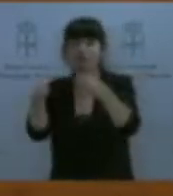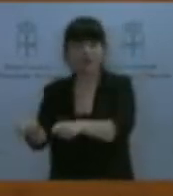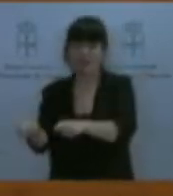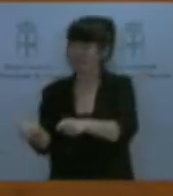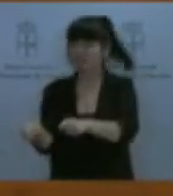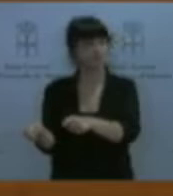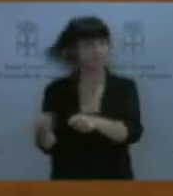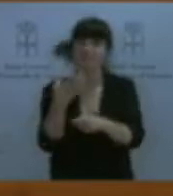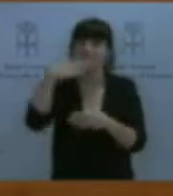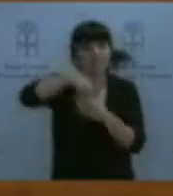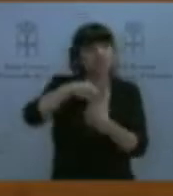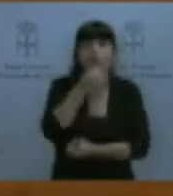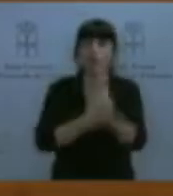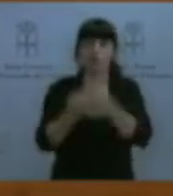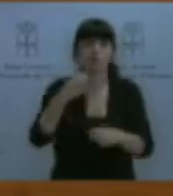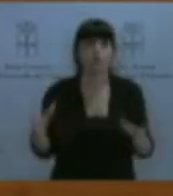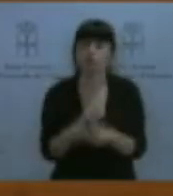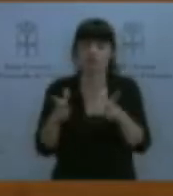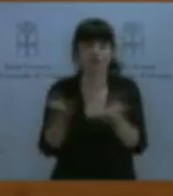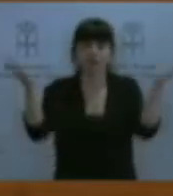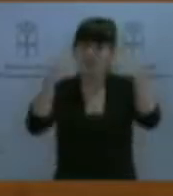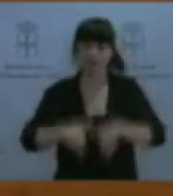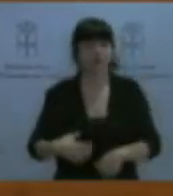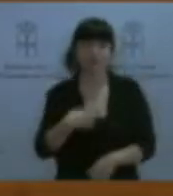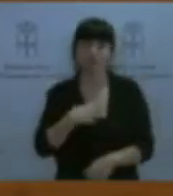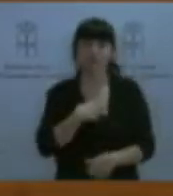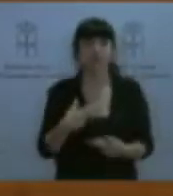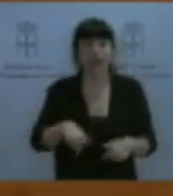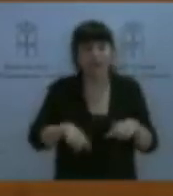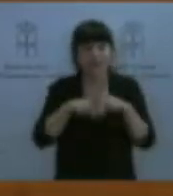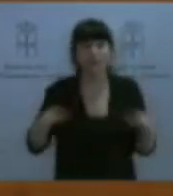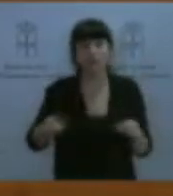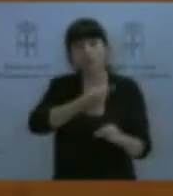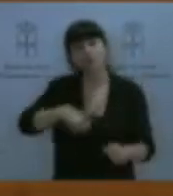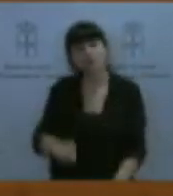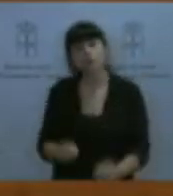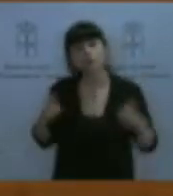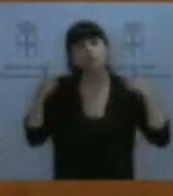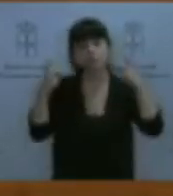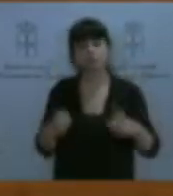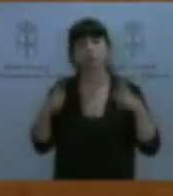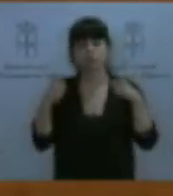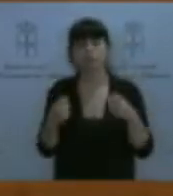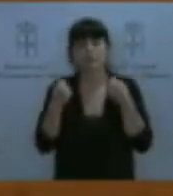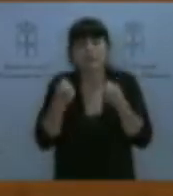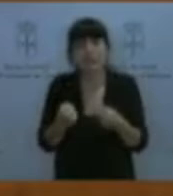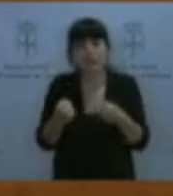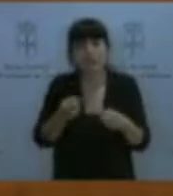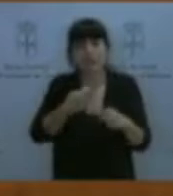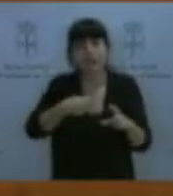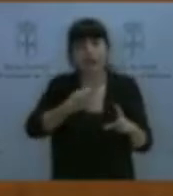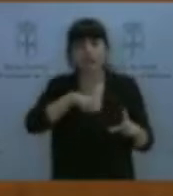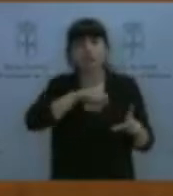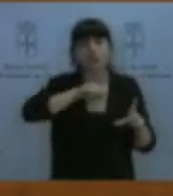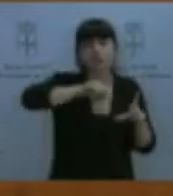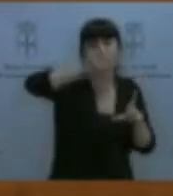claro. En Asturias nos hemos esforzado por dotar de energía al resto del Estado y esta